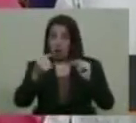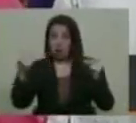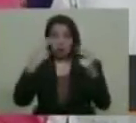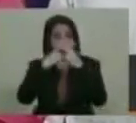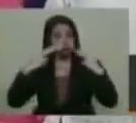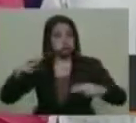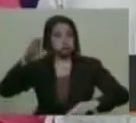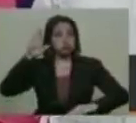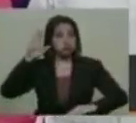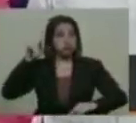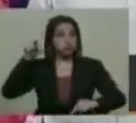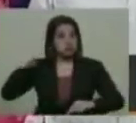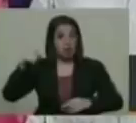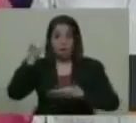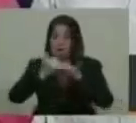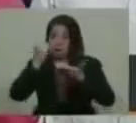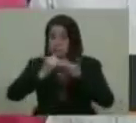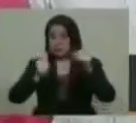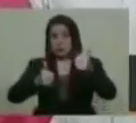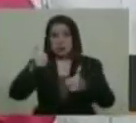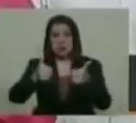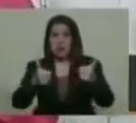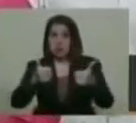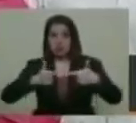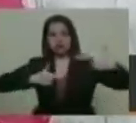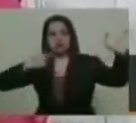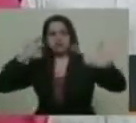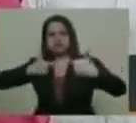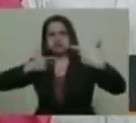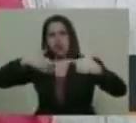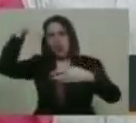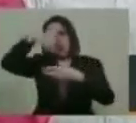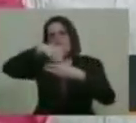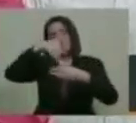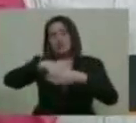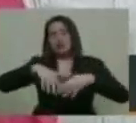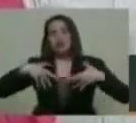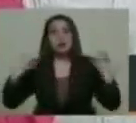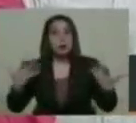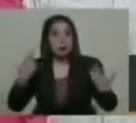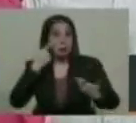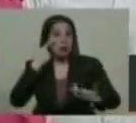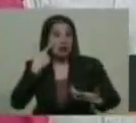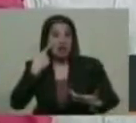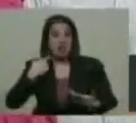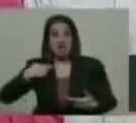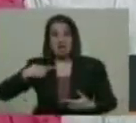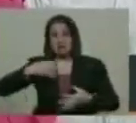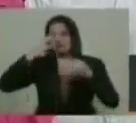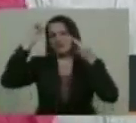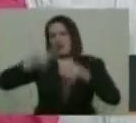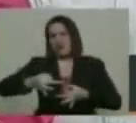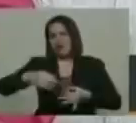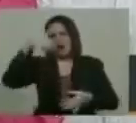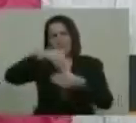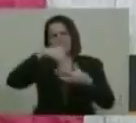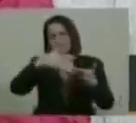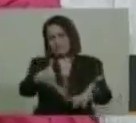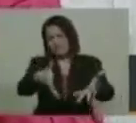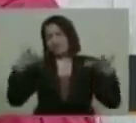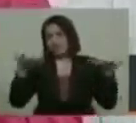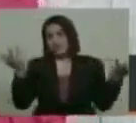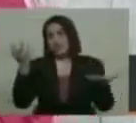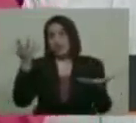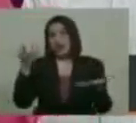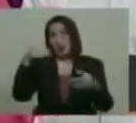palabra, inscriban su candidato y vamos a las elecciones. Y estoy seguro que voy a ganar nuevamente con los votos